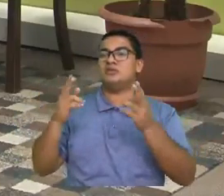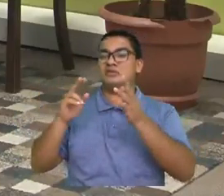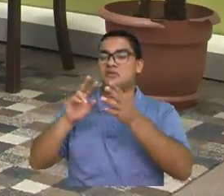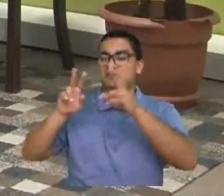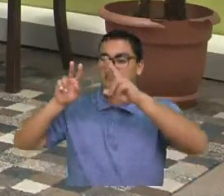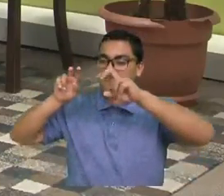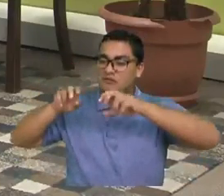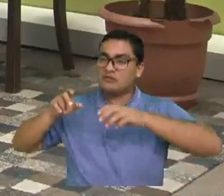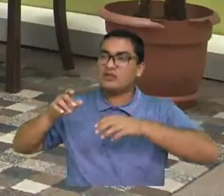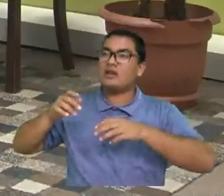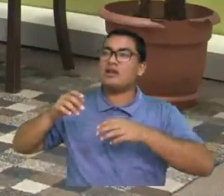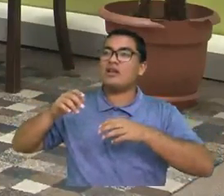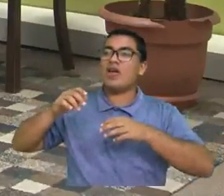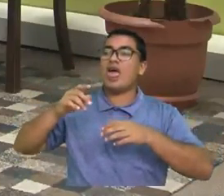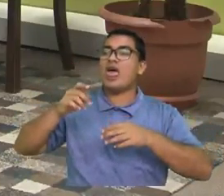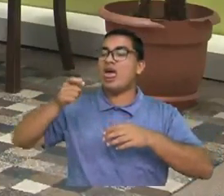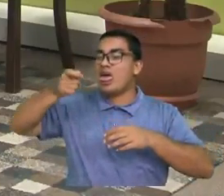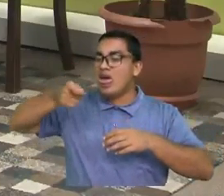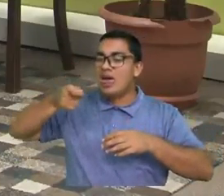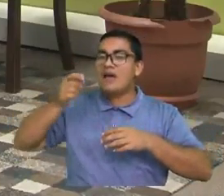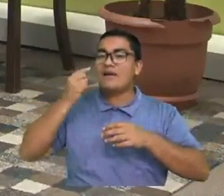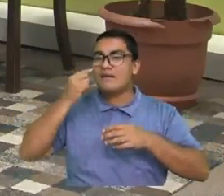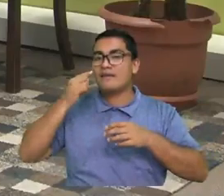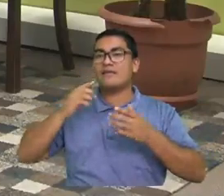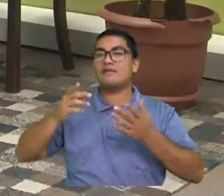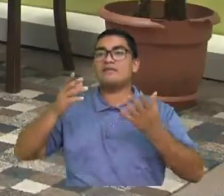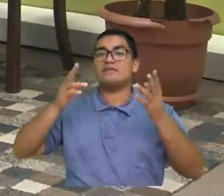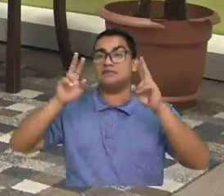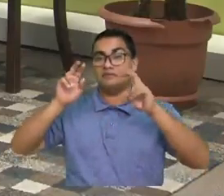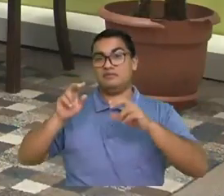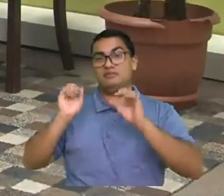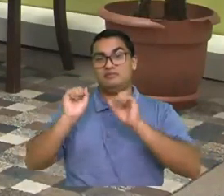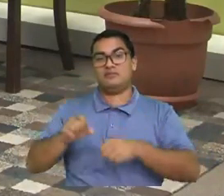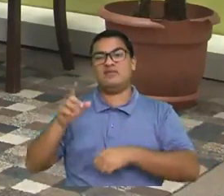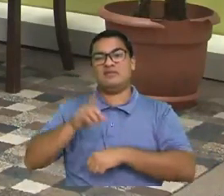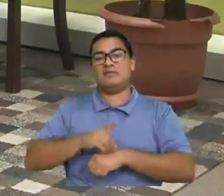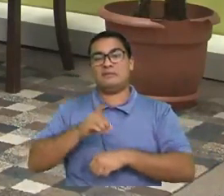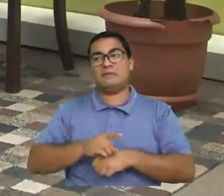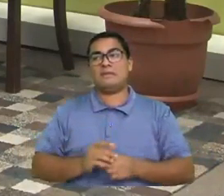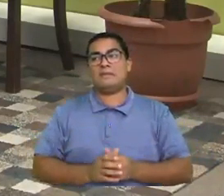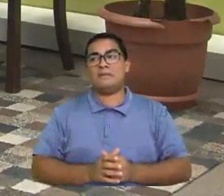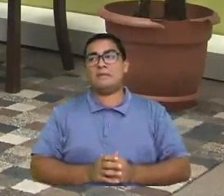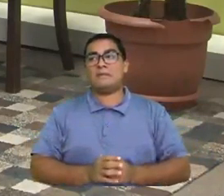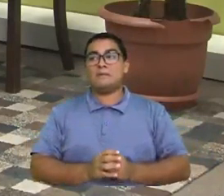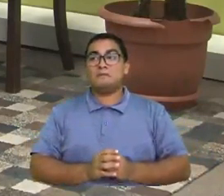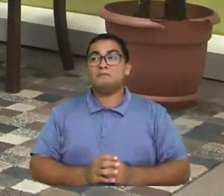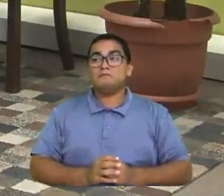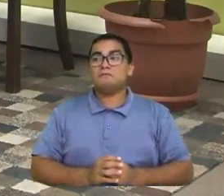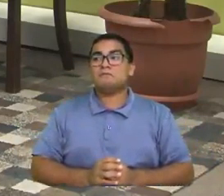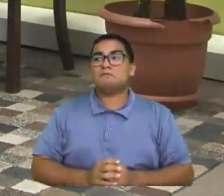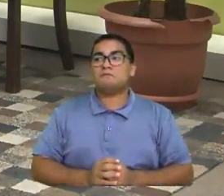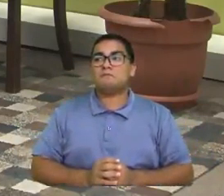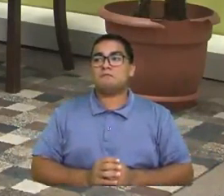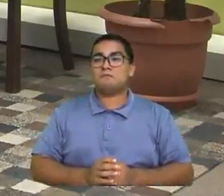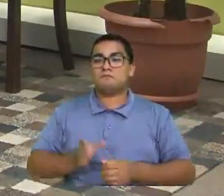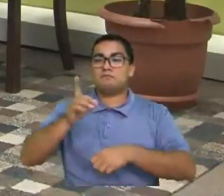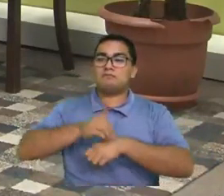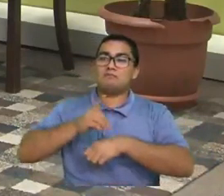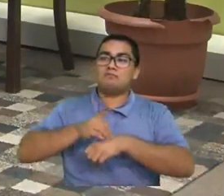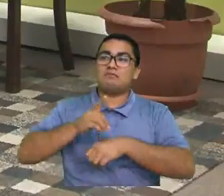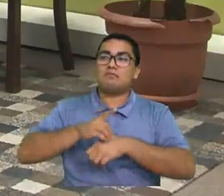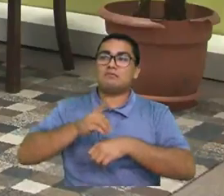amígdalas con el palillo y ustedes lo determinan a simple vista. A simple vista. O sea, okay. Vos agarras un depresor de